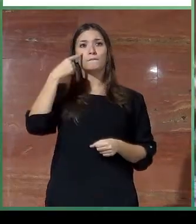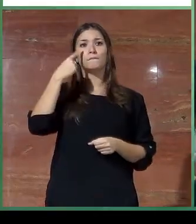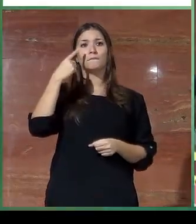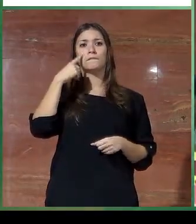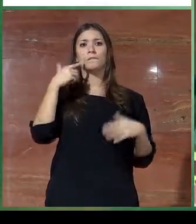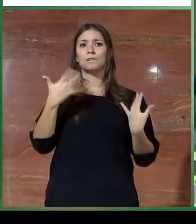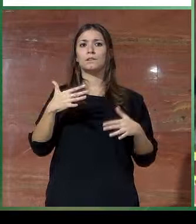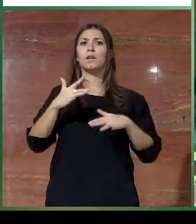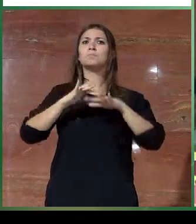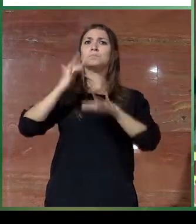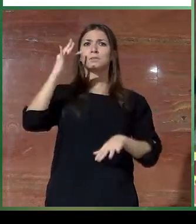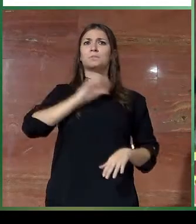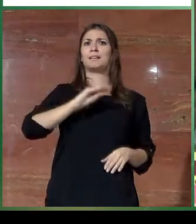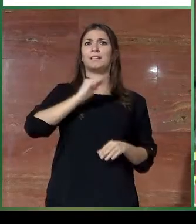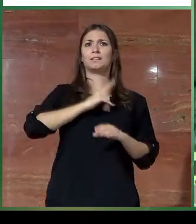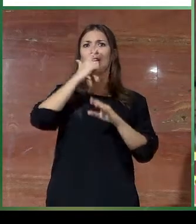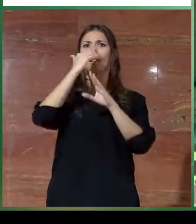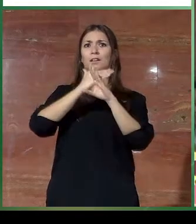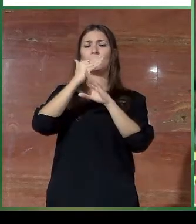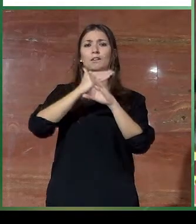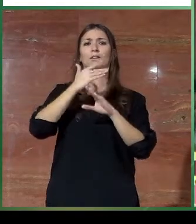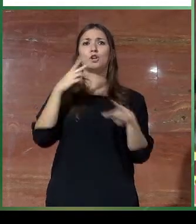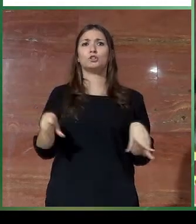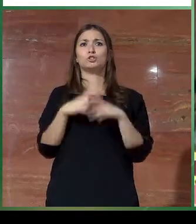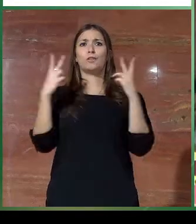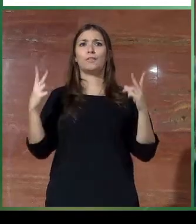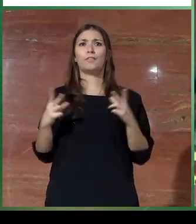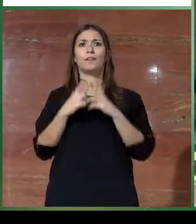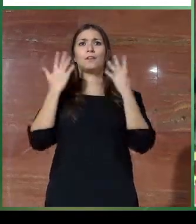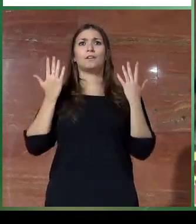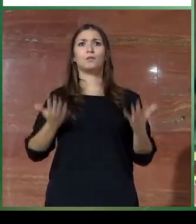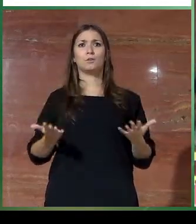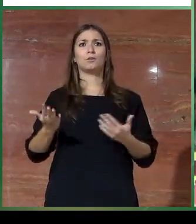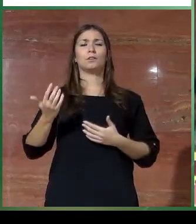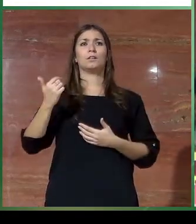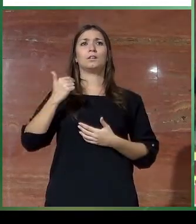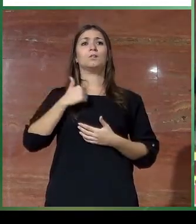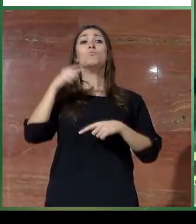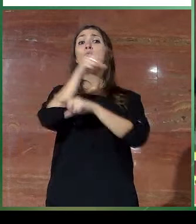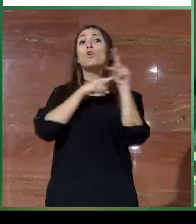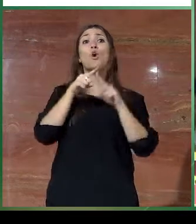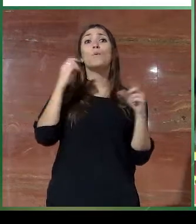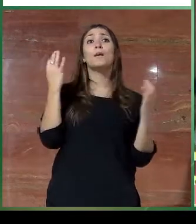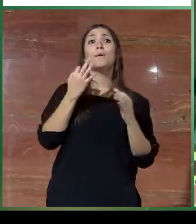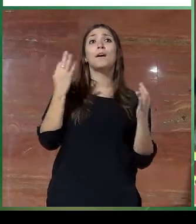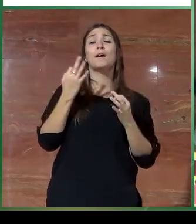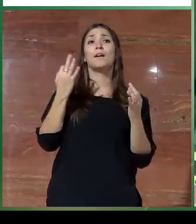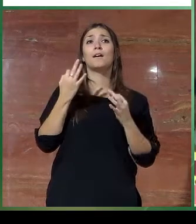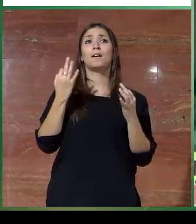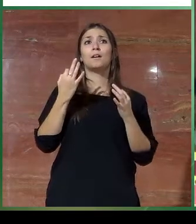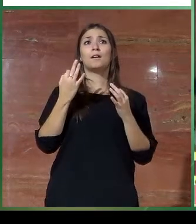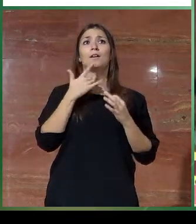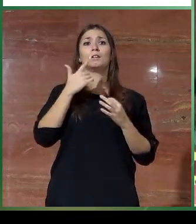nivel de sensibilización y de concienciación por parte de la sociedad. Voy a ser muy clarito. Yo lo que creo que el problema radica en